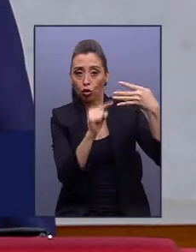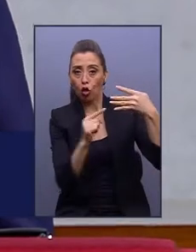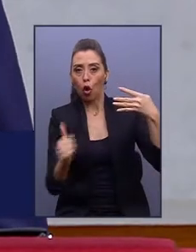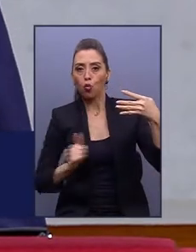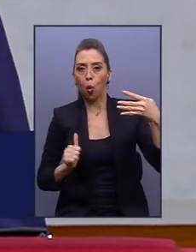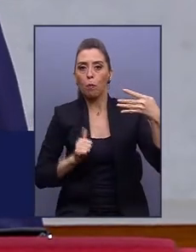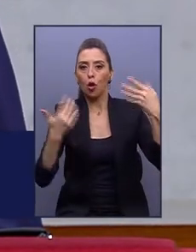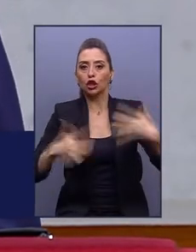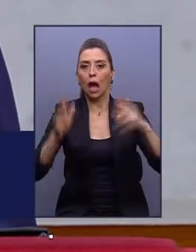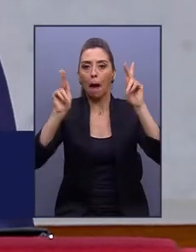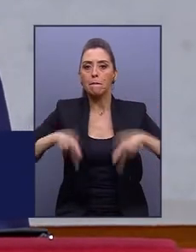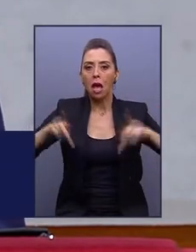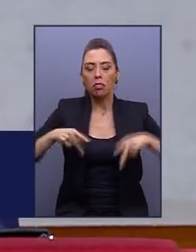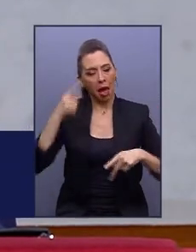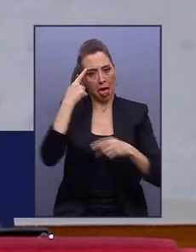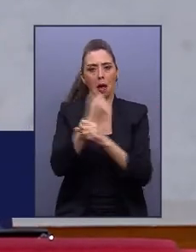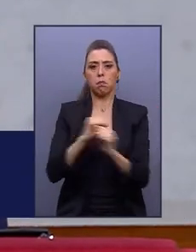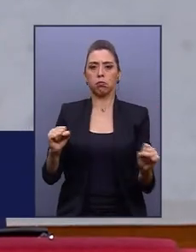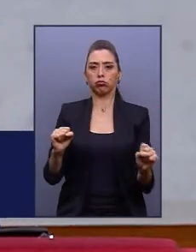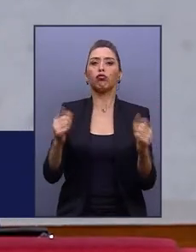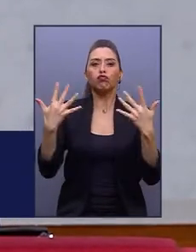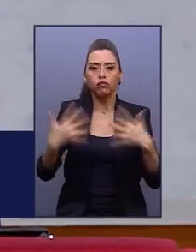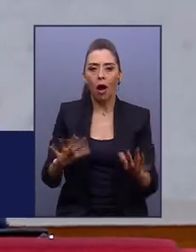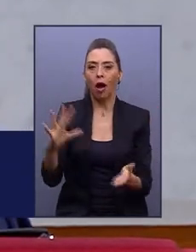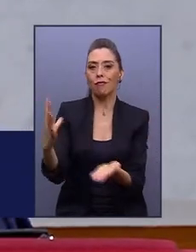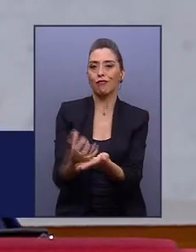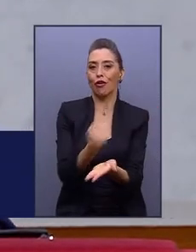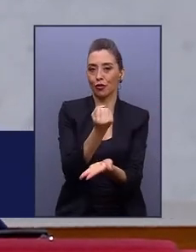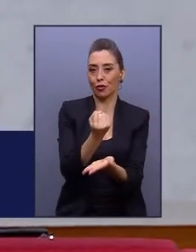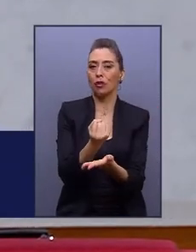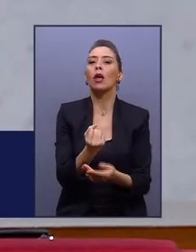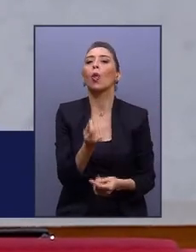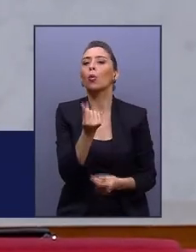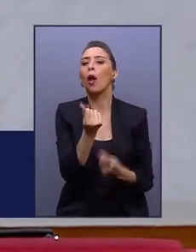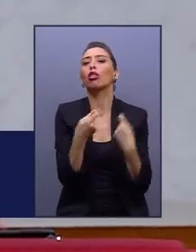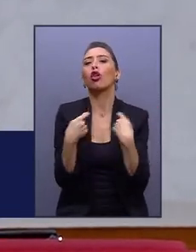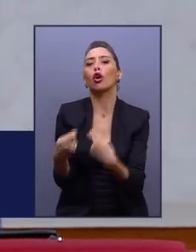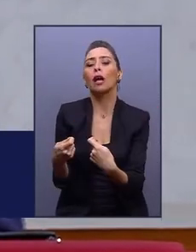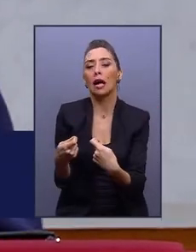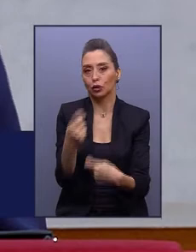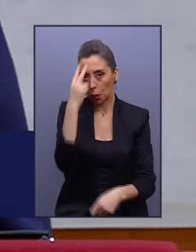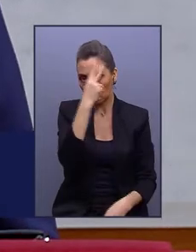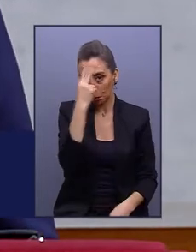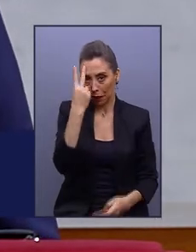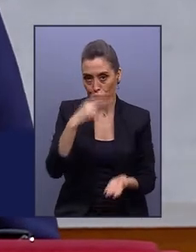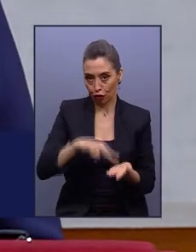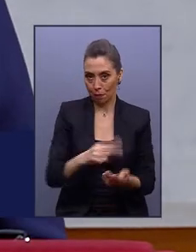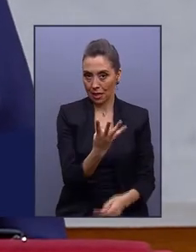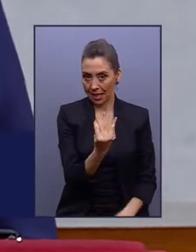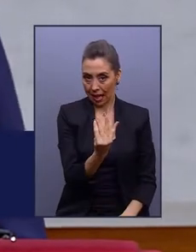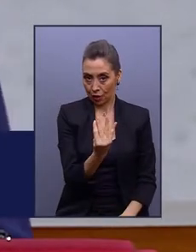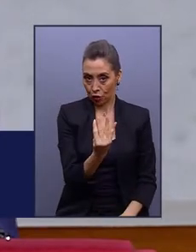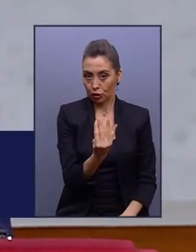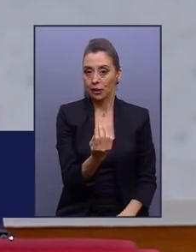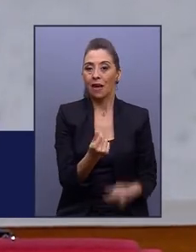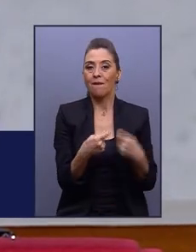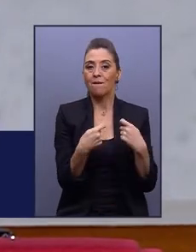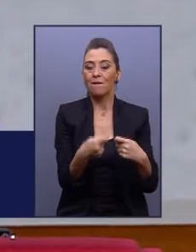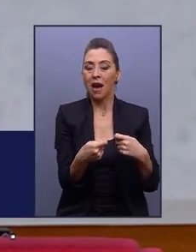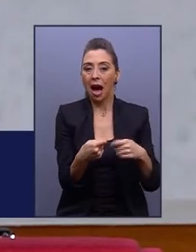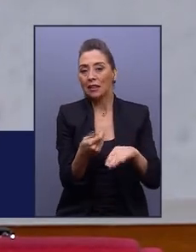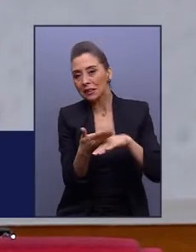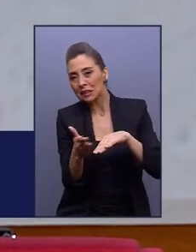que parecía imposible, lo hemos logrado. Y hablemos de costos. Si en marzo del 2014 el costo